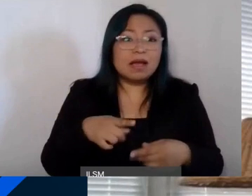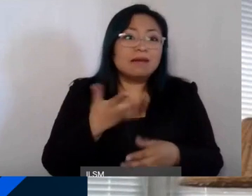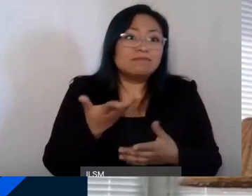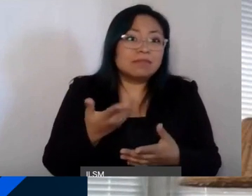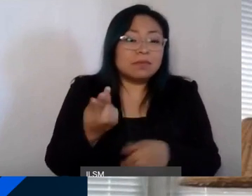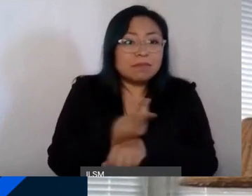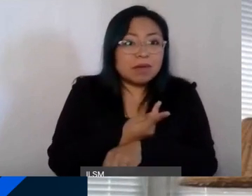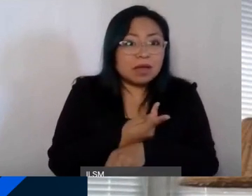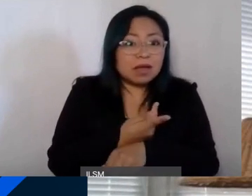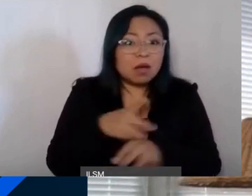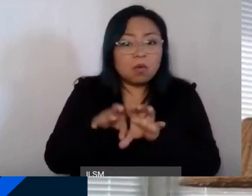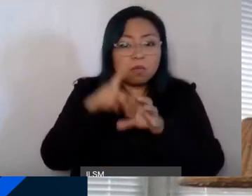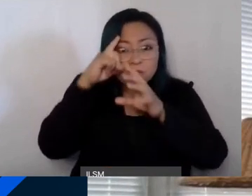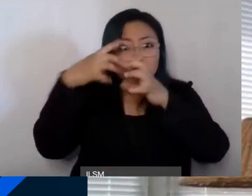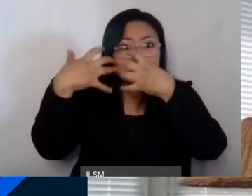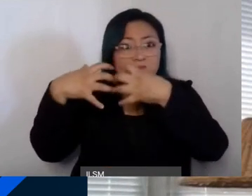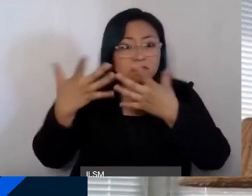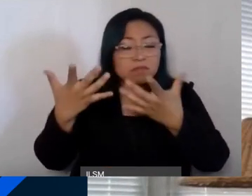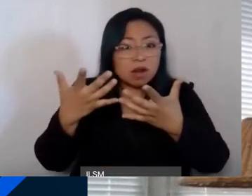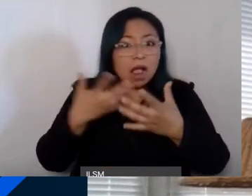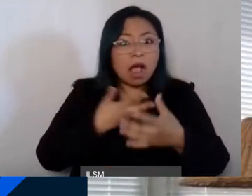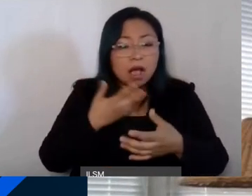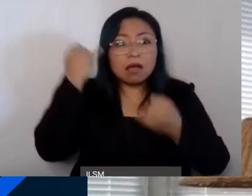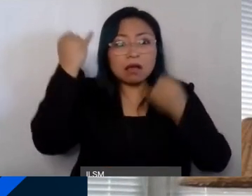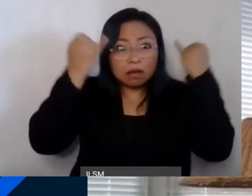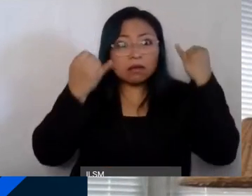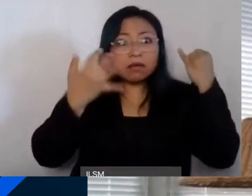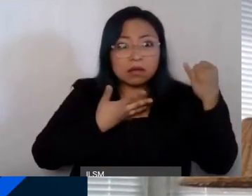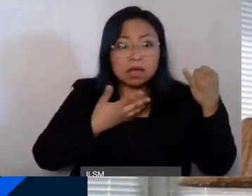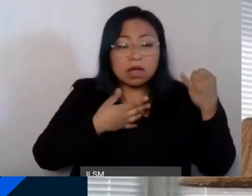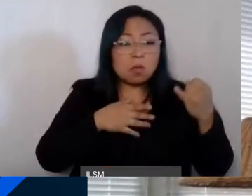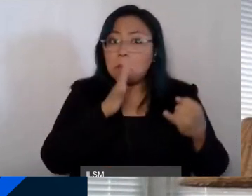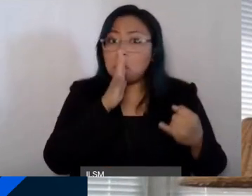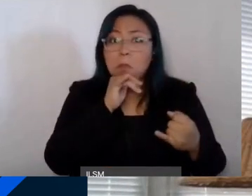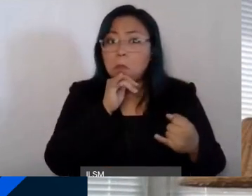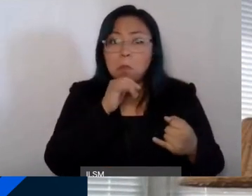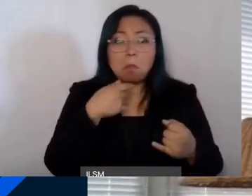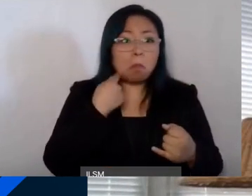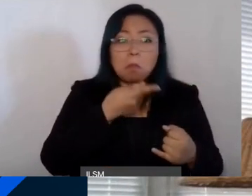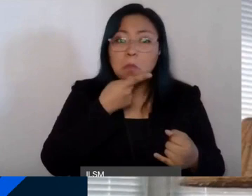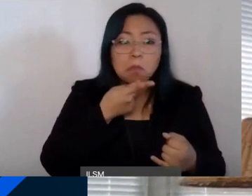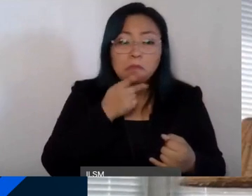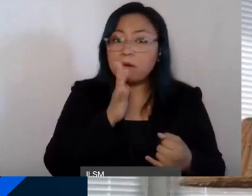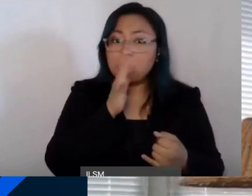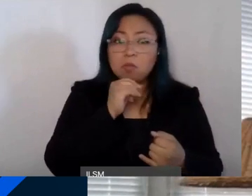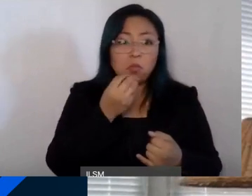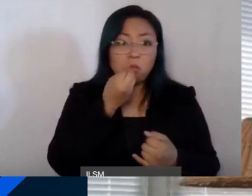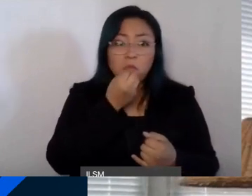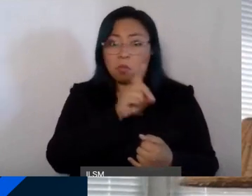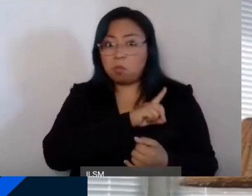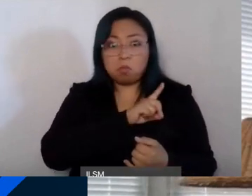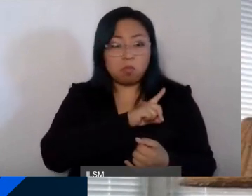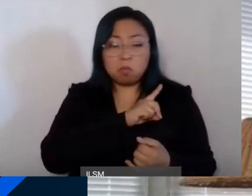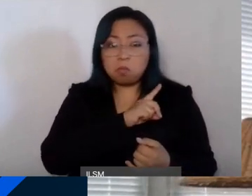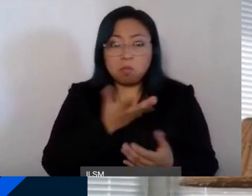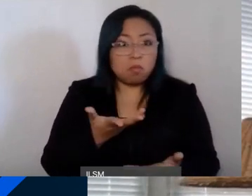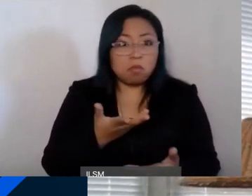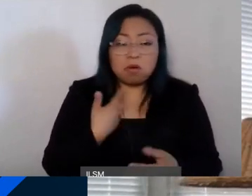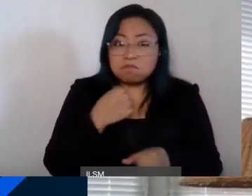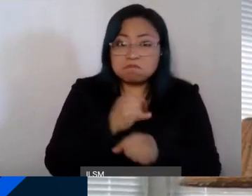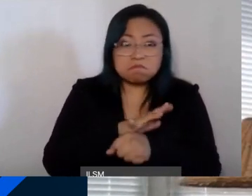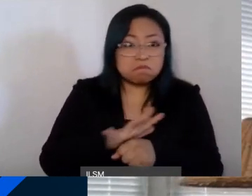pasa son aquellas personas que no se pueden comunicar que no pueden comer solo que tienen una